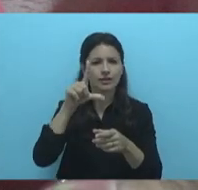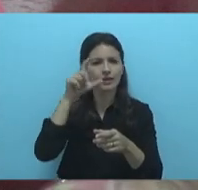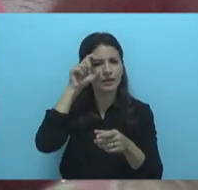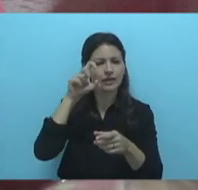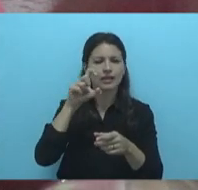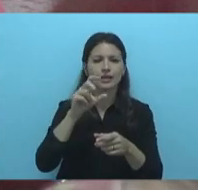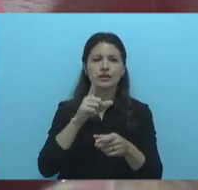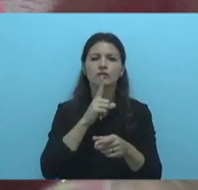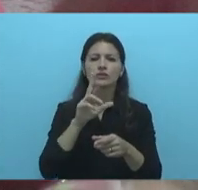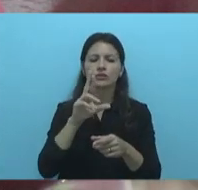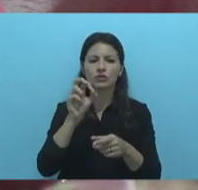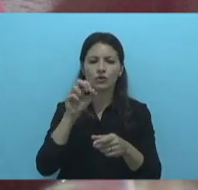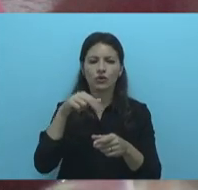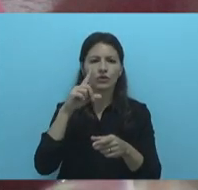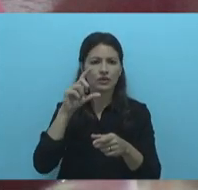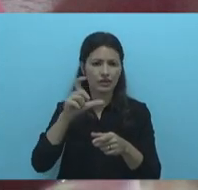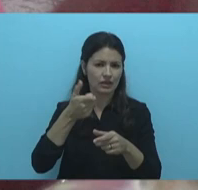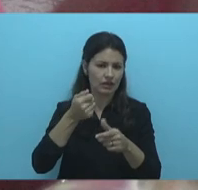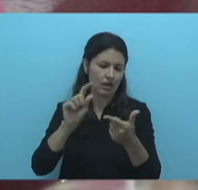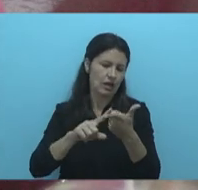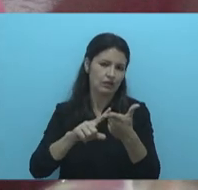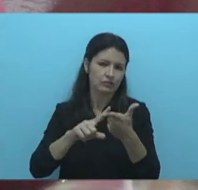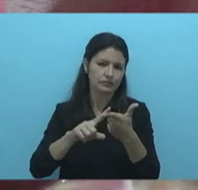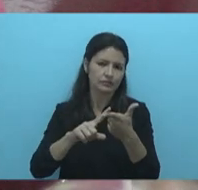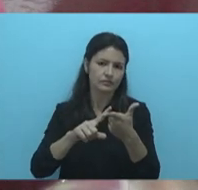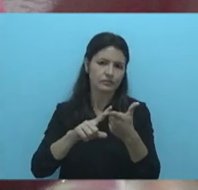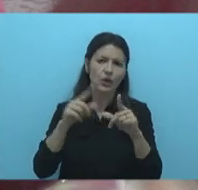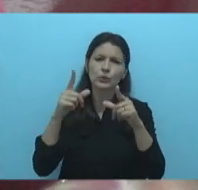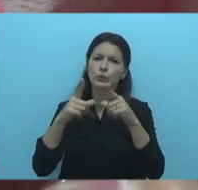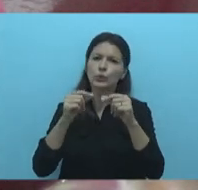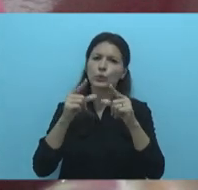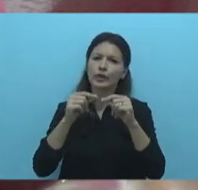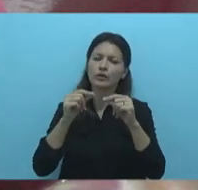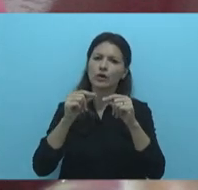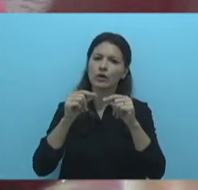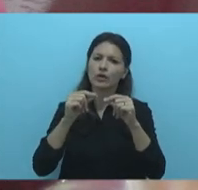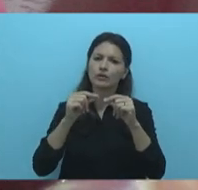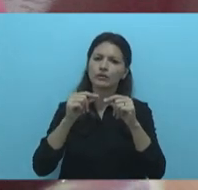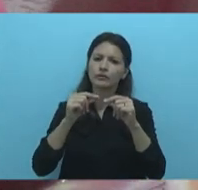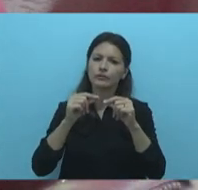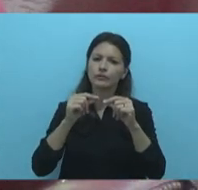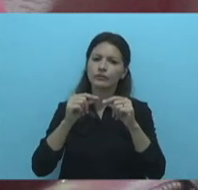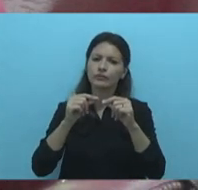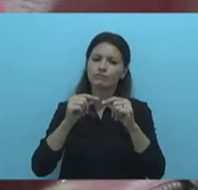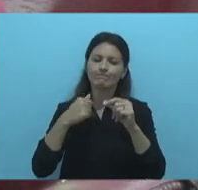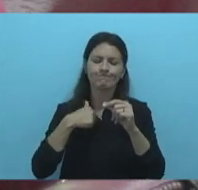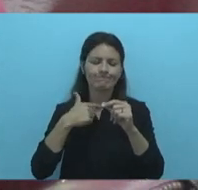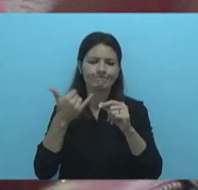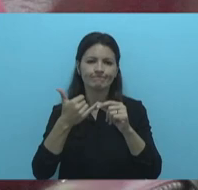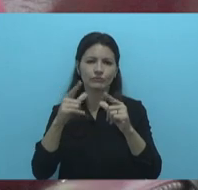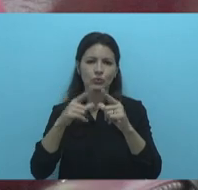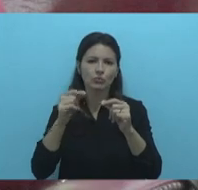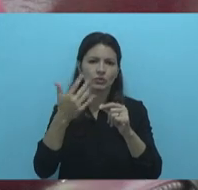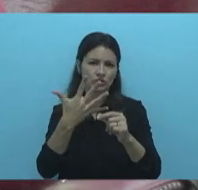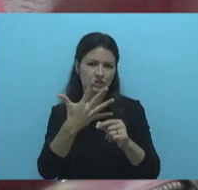empresas, negocio de seguridad y Wandor. ¿Qué número de declaración de interés? Yo tengo la